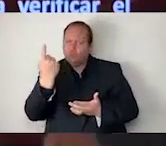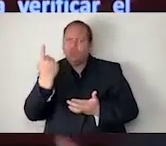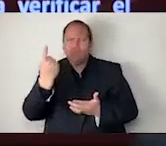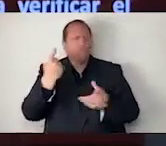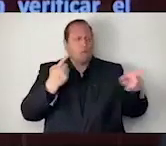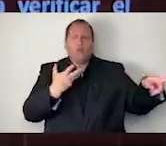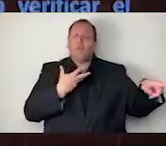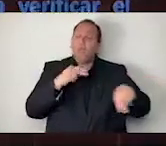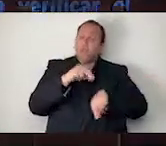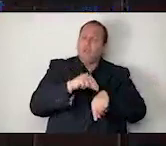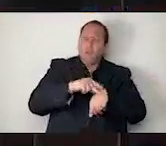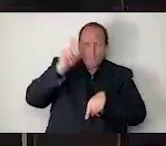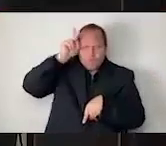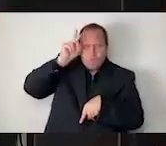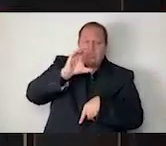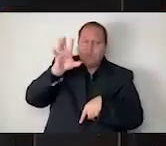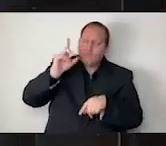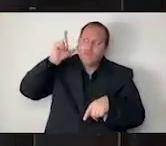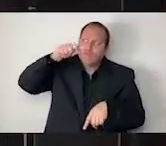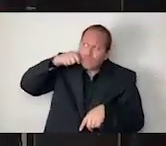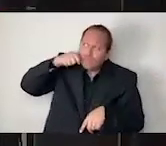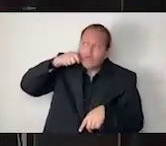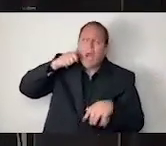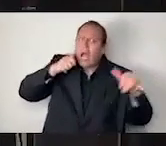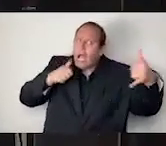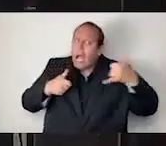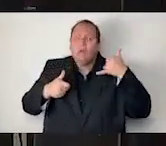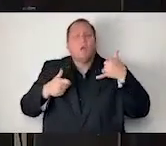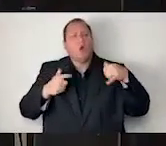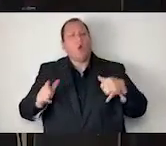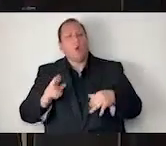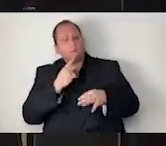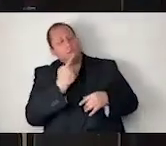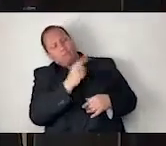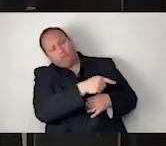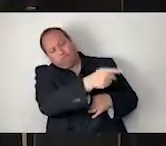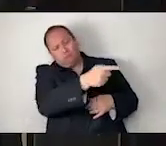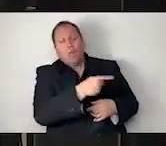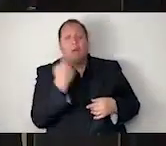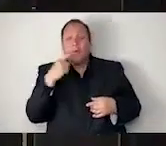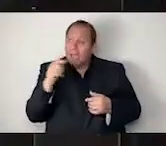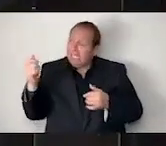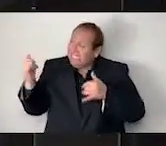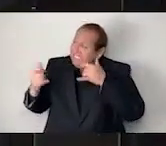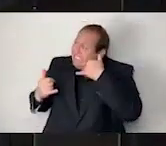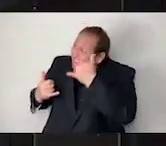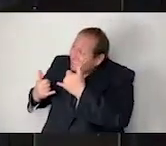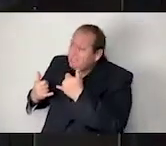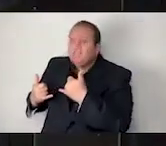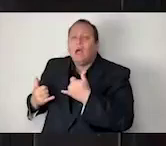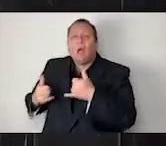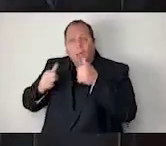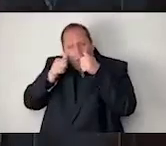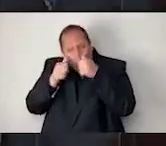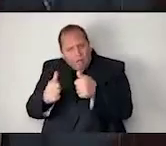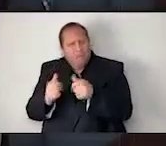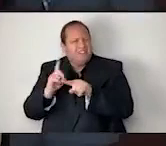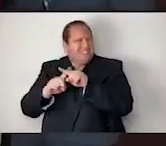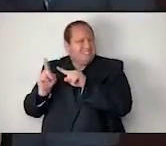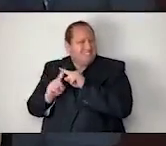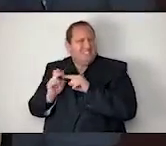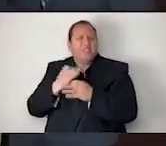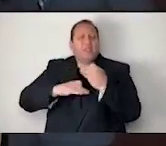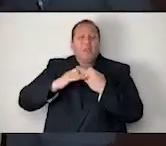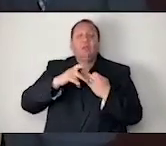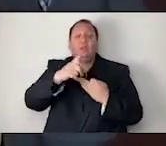para poder atender los de todos los medios que podamos y que ustedes se sientan protegidos y lo más importante atendidos por